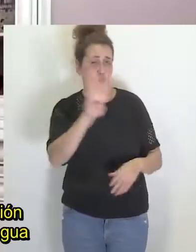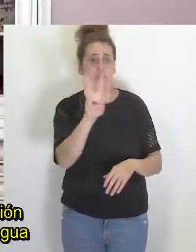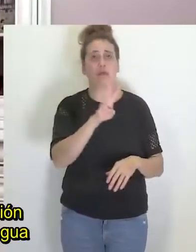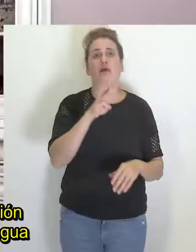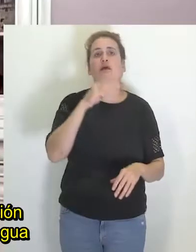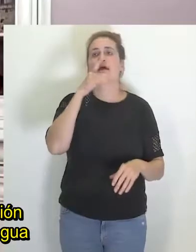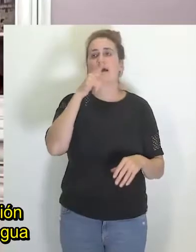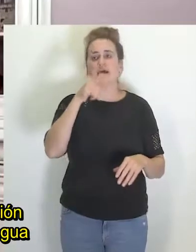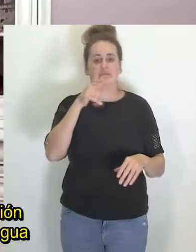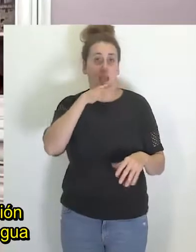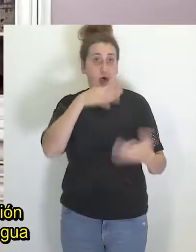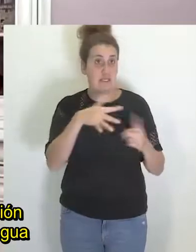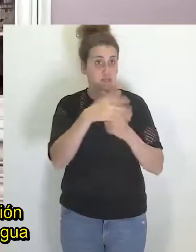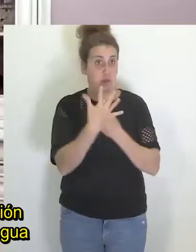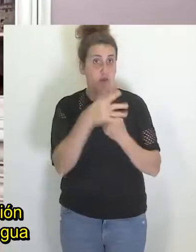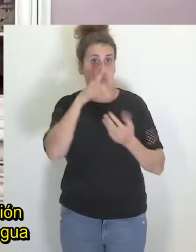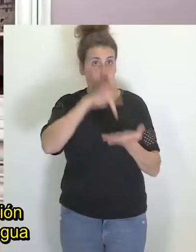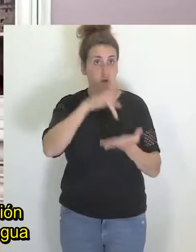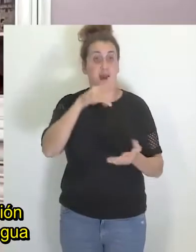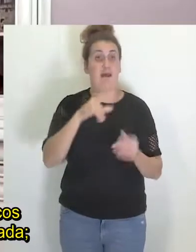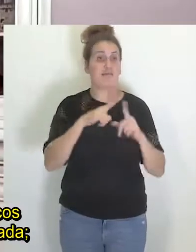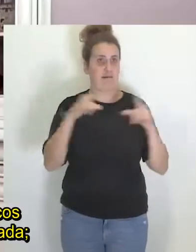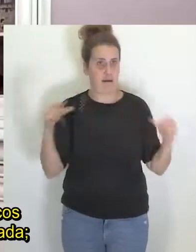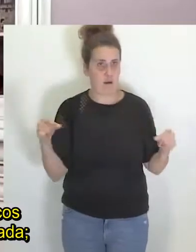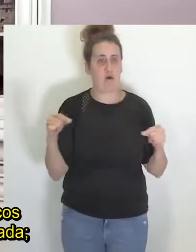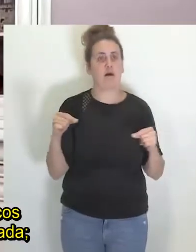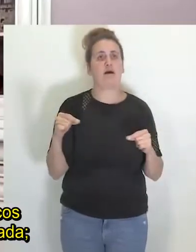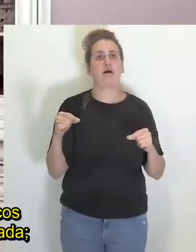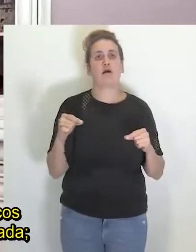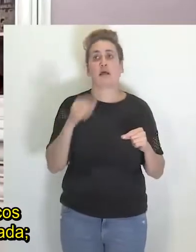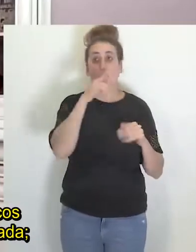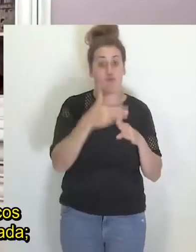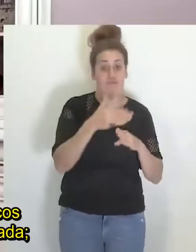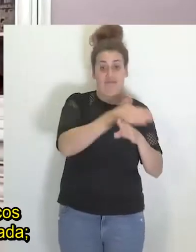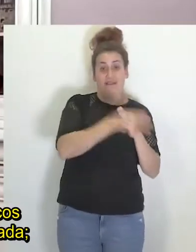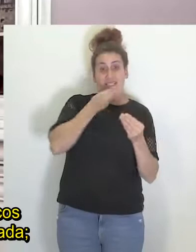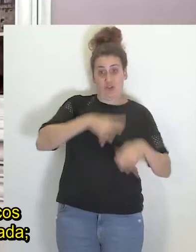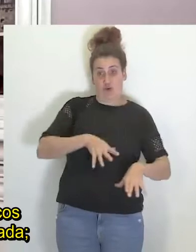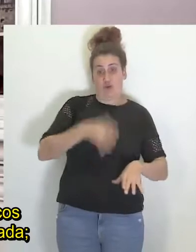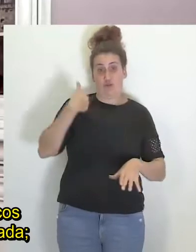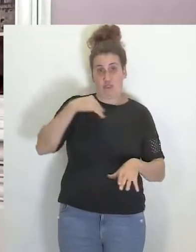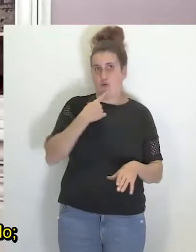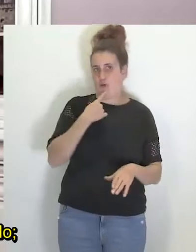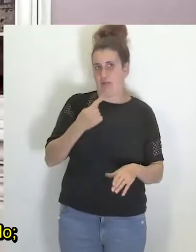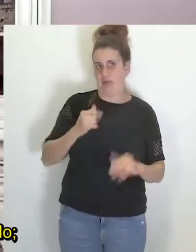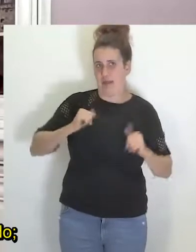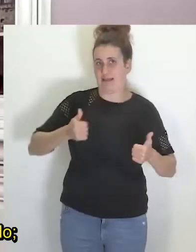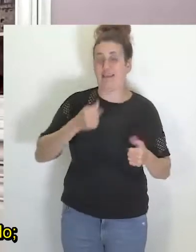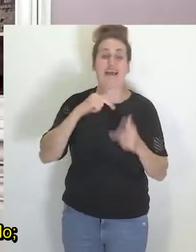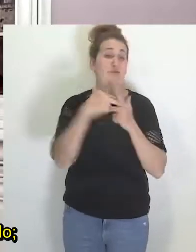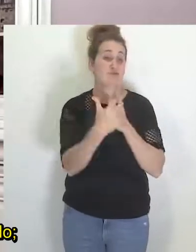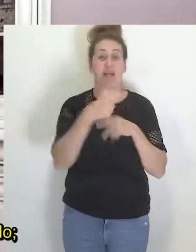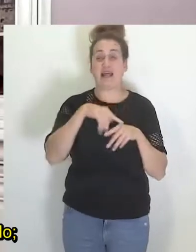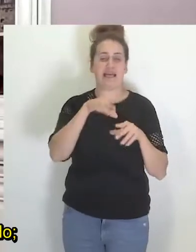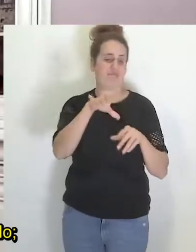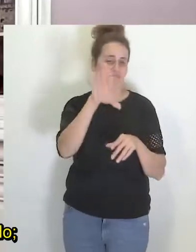que precisamente esta situación que está ocurriendo en Nicaragua y por los precedentes históricos que yo mencionaba en la entrada, algunas en euskera